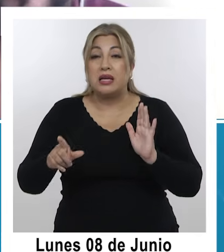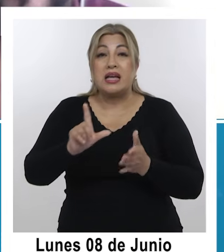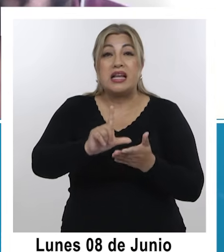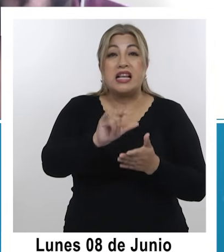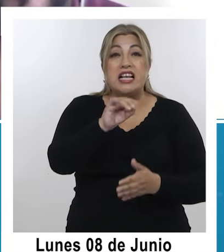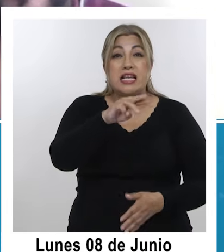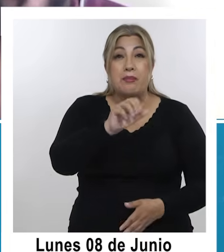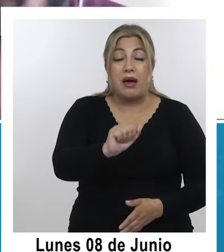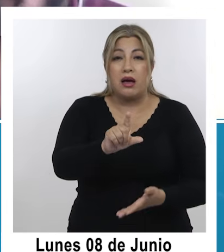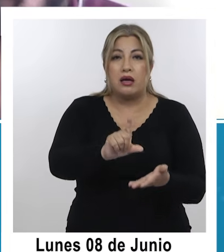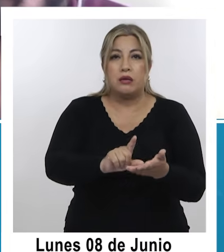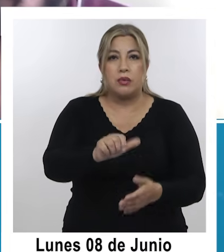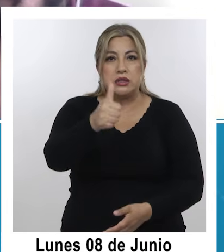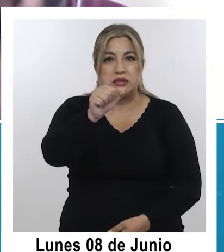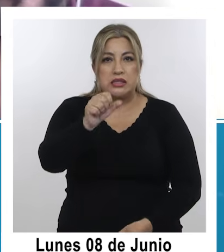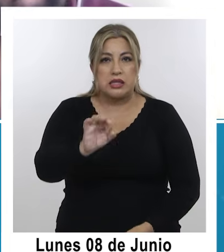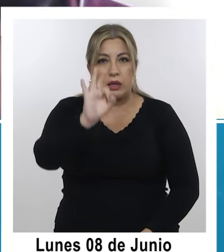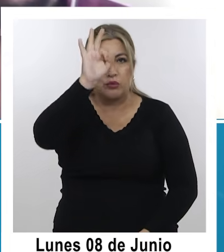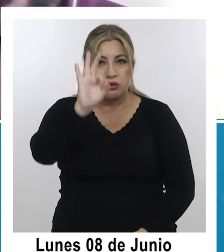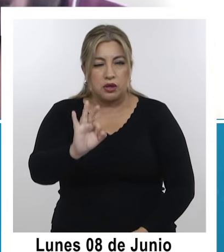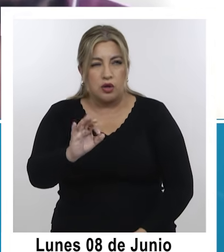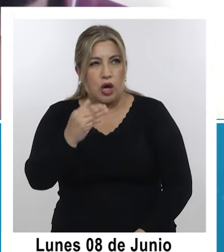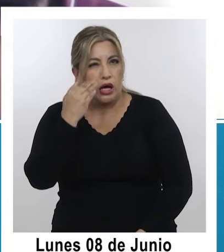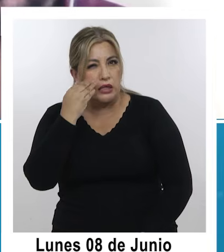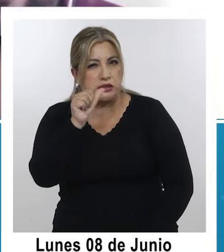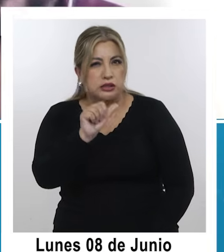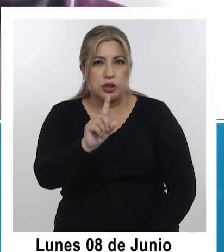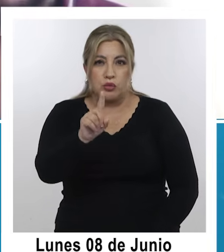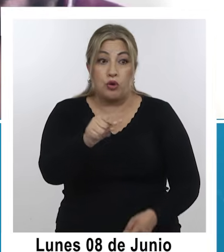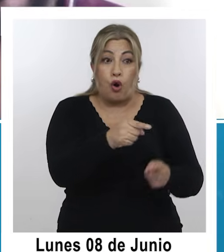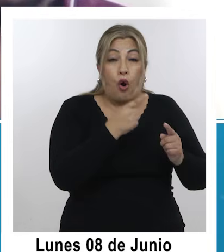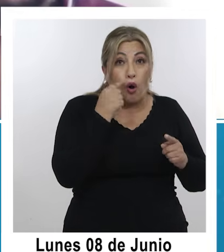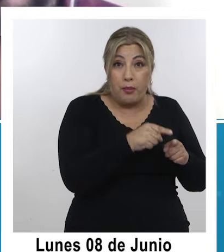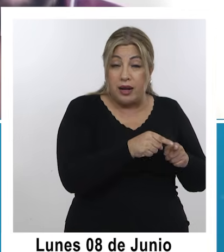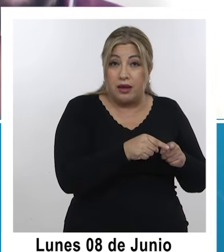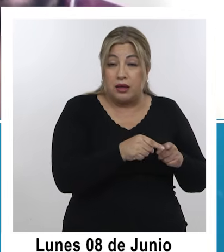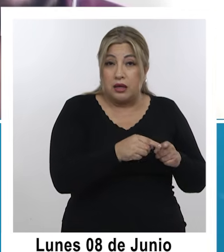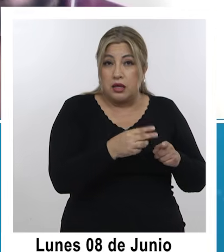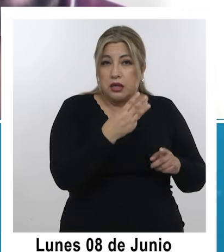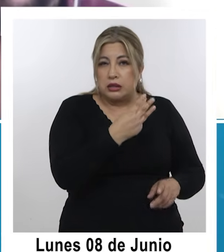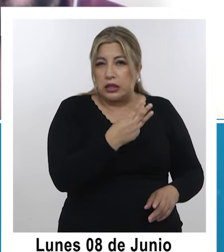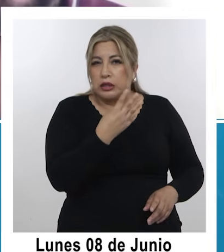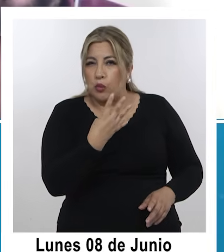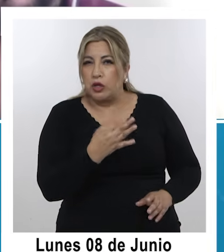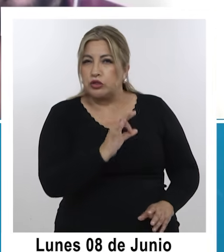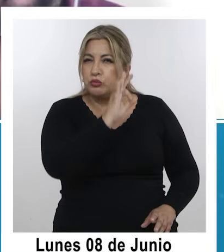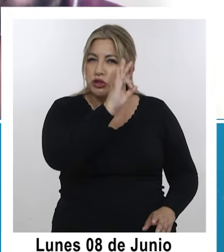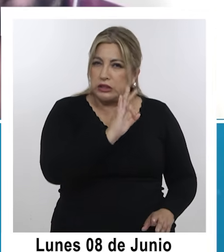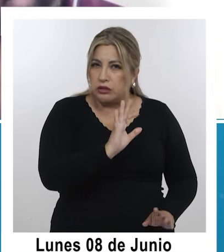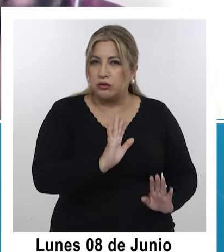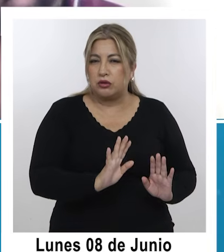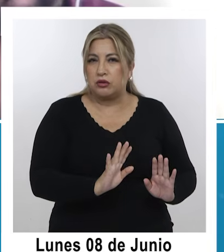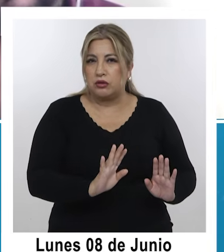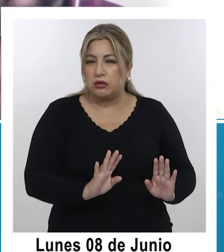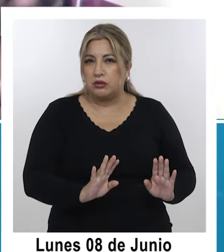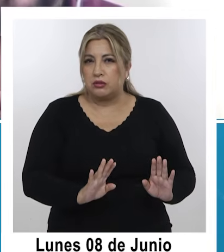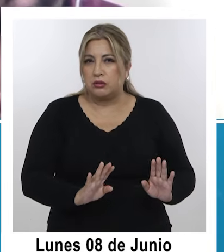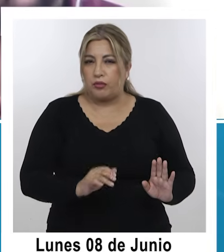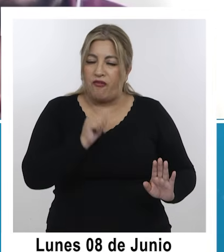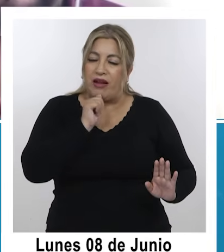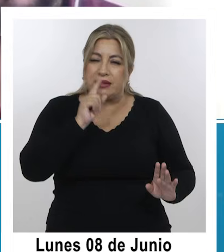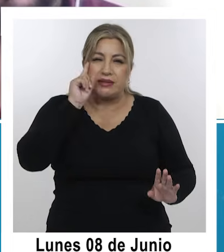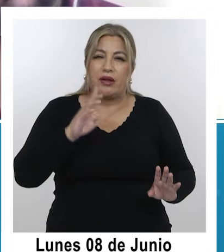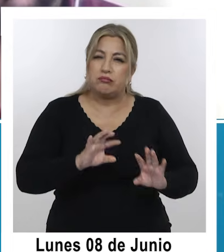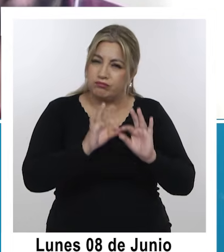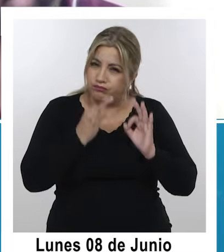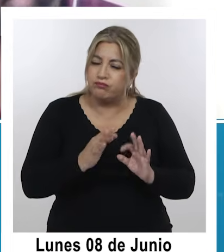un poquito más allá del 60%, 61%, Ujú, frente a Roberto Sánchez, 34, 35%, que todavía no se define.